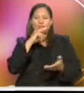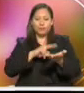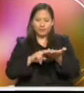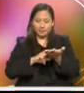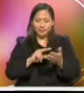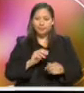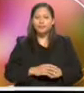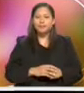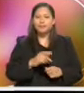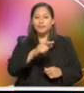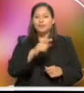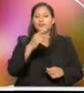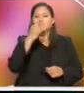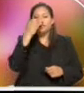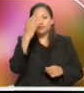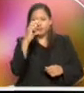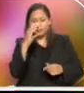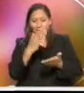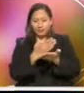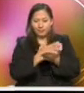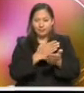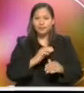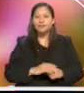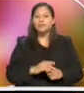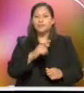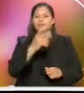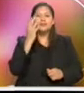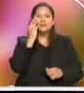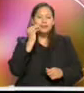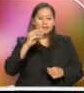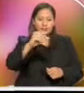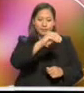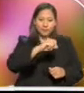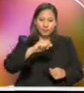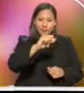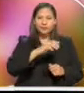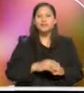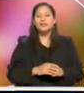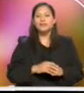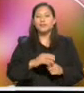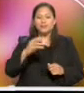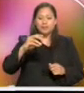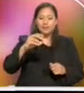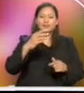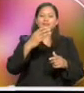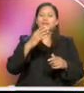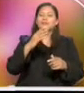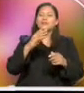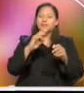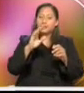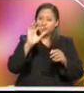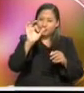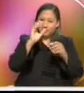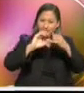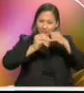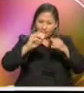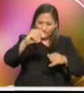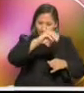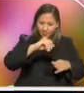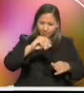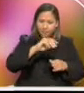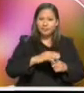2 cucharadas de cilantro picado, También 2 cucharadas de jugo de limón, una cucharadita de ajonjolí tostado, 3 barras de